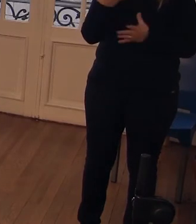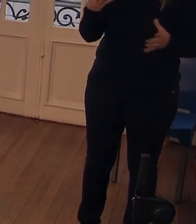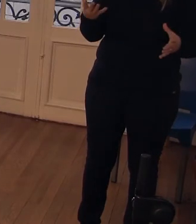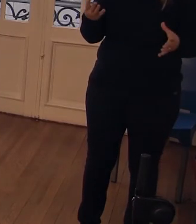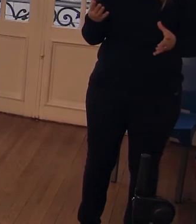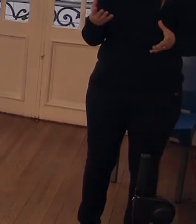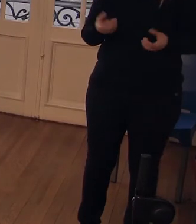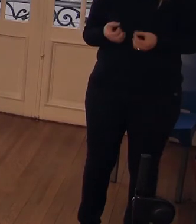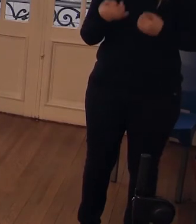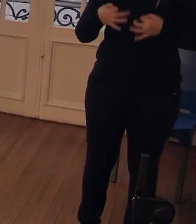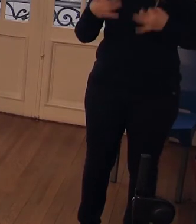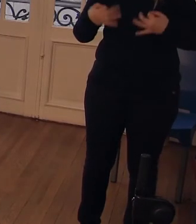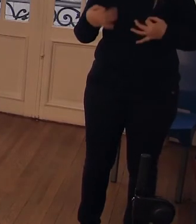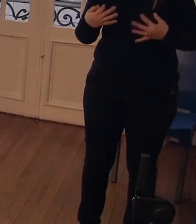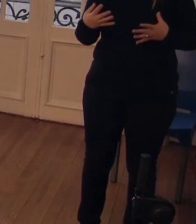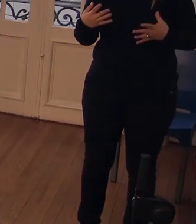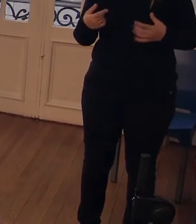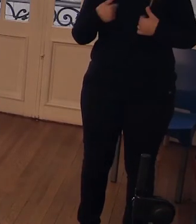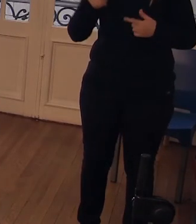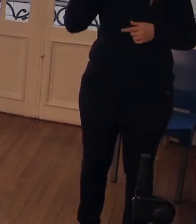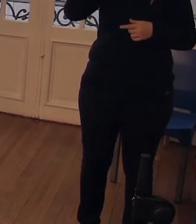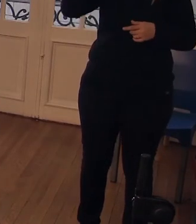tiempo de experimentar.